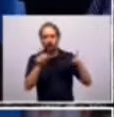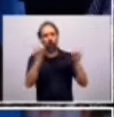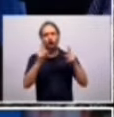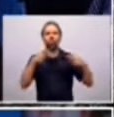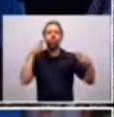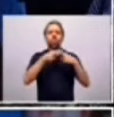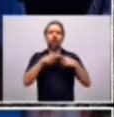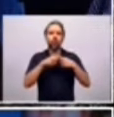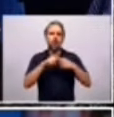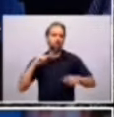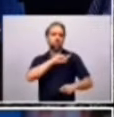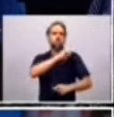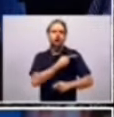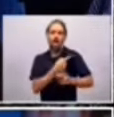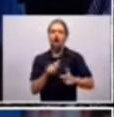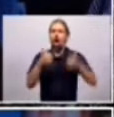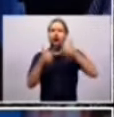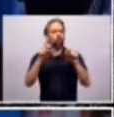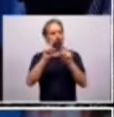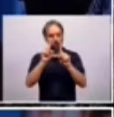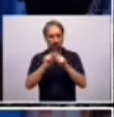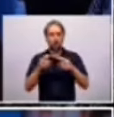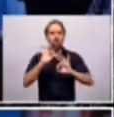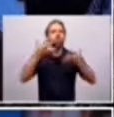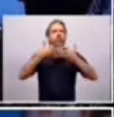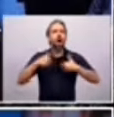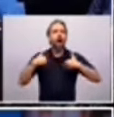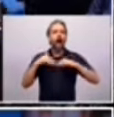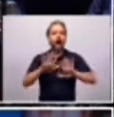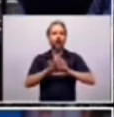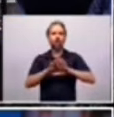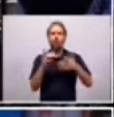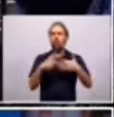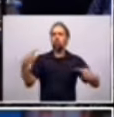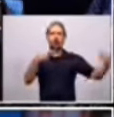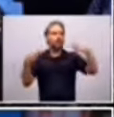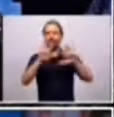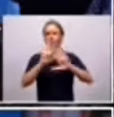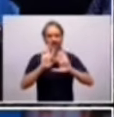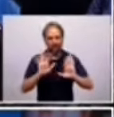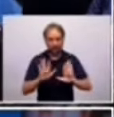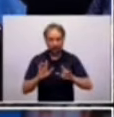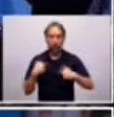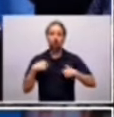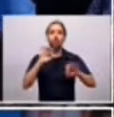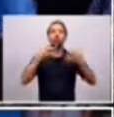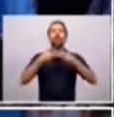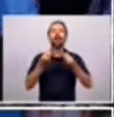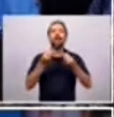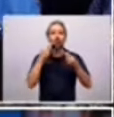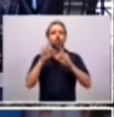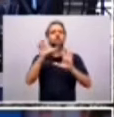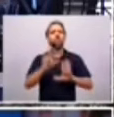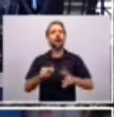a los trabajadores, a los empleados, en función de un ajuste sin fin que planteaba la Sociedad Española de Participaciones Industriales primero, el